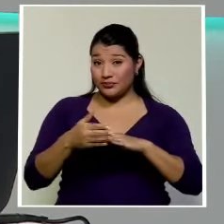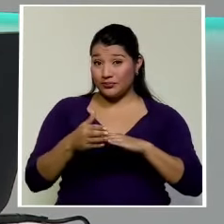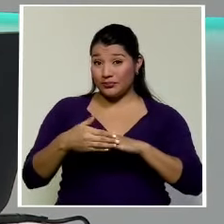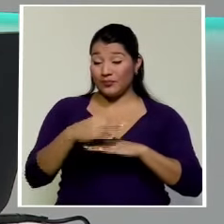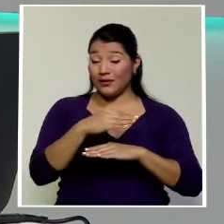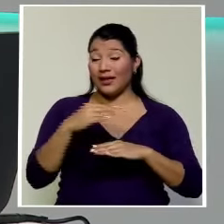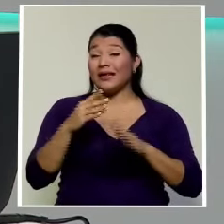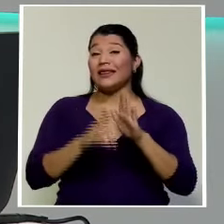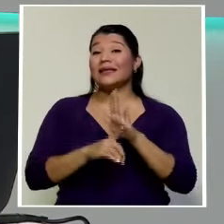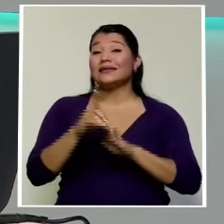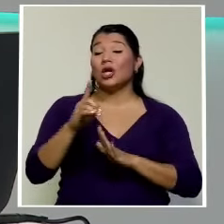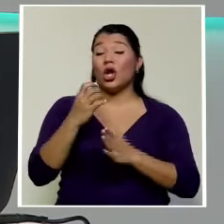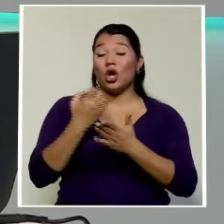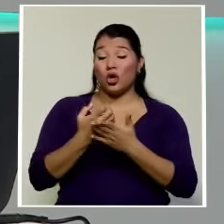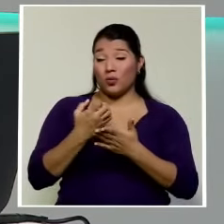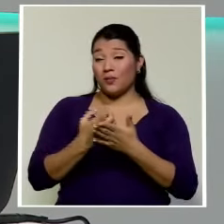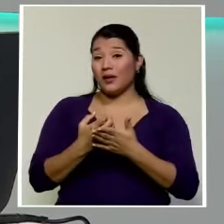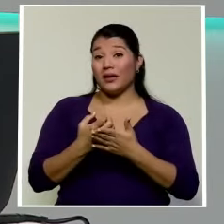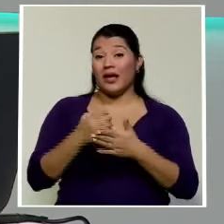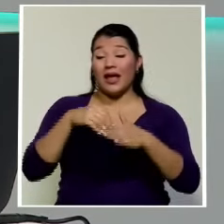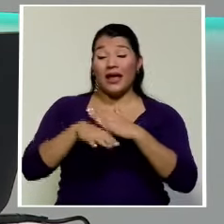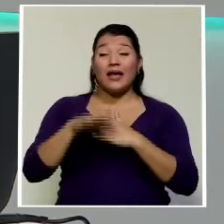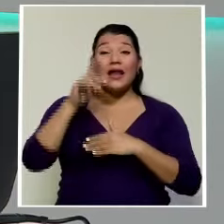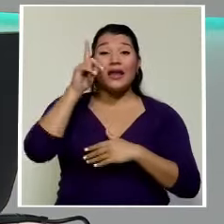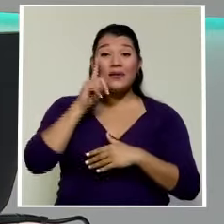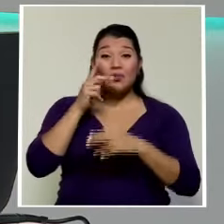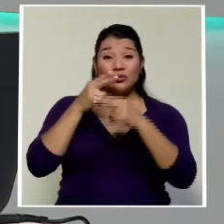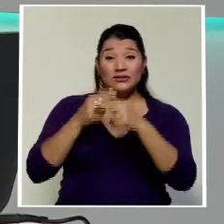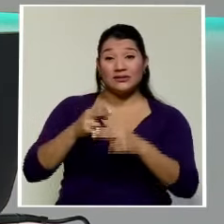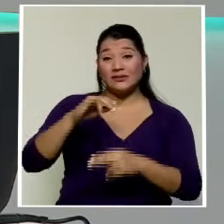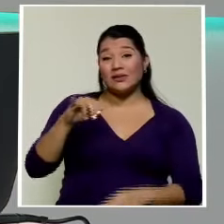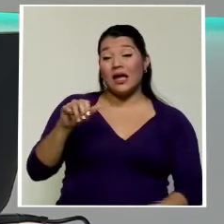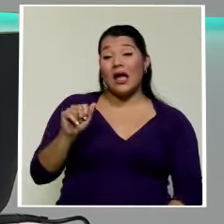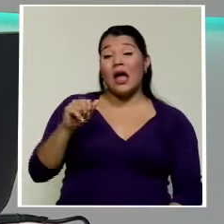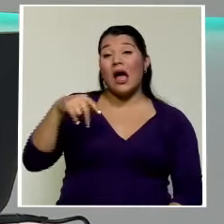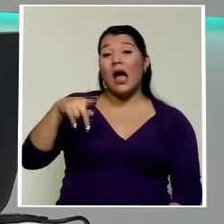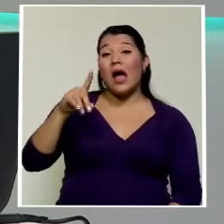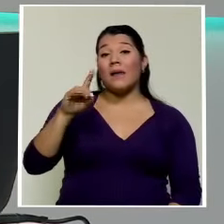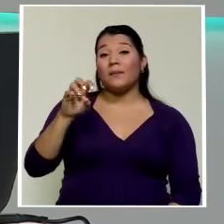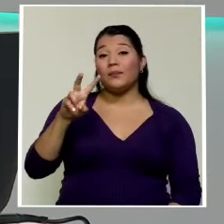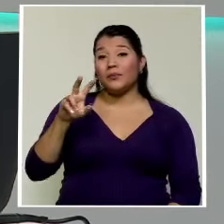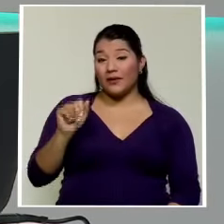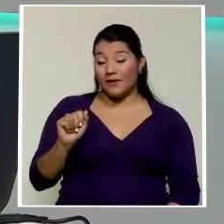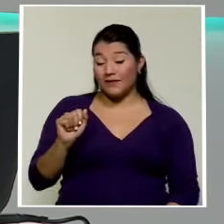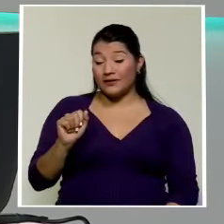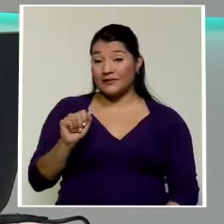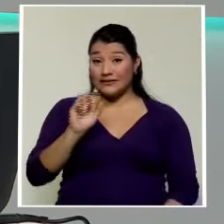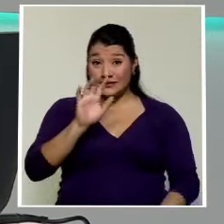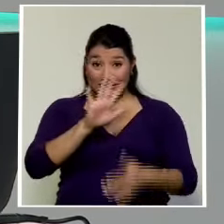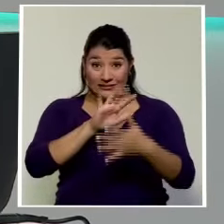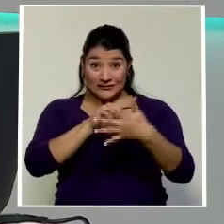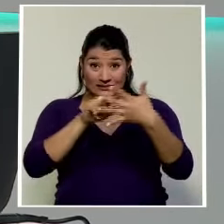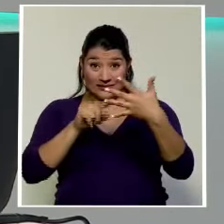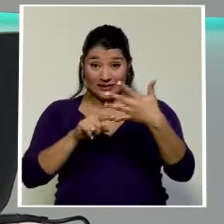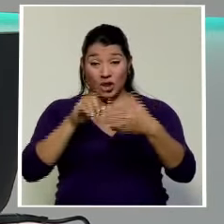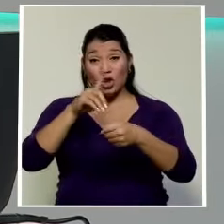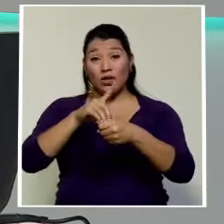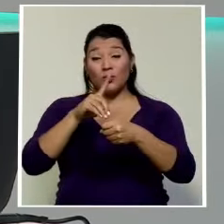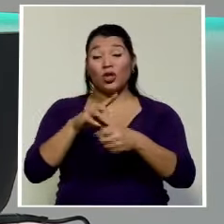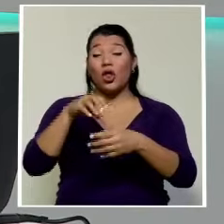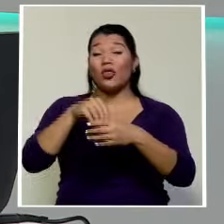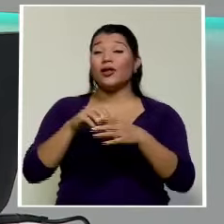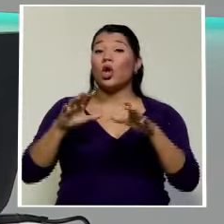Desarrollo Económico de la Vertiente Atlántica, conocida como JAPDEVA, 5 diputados de la Comisión de Hacendarios